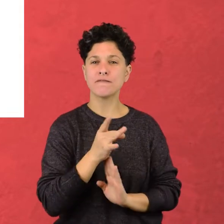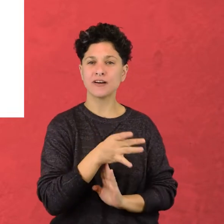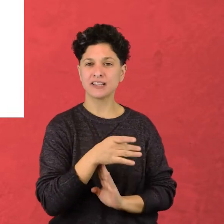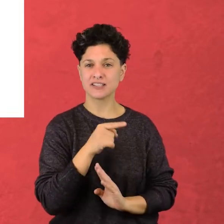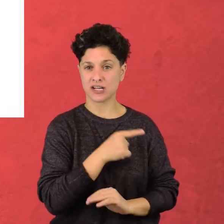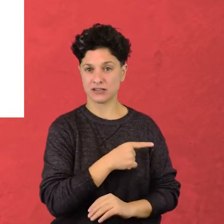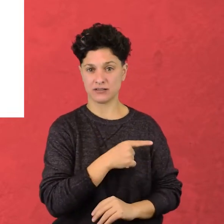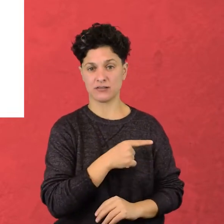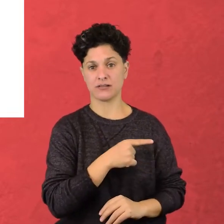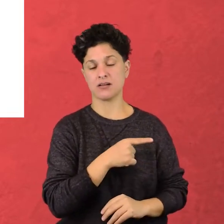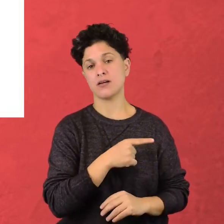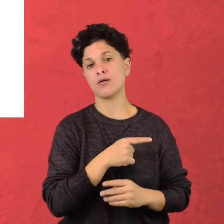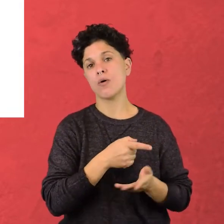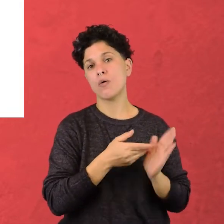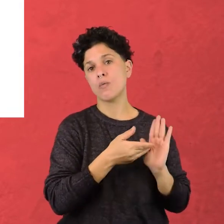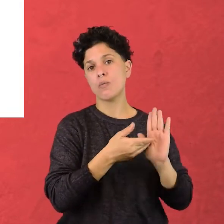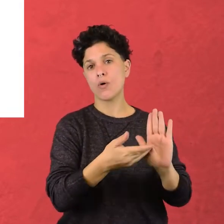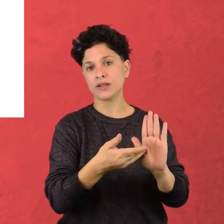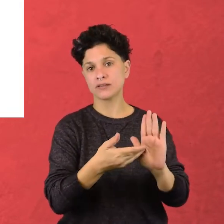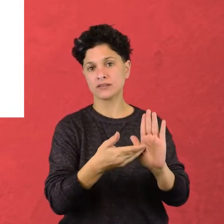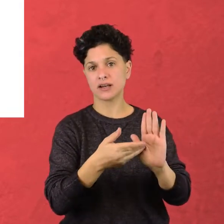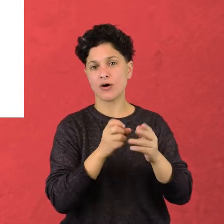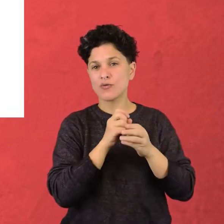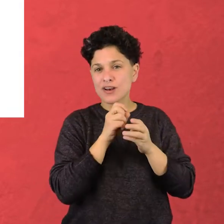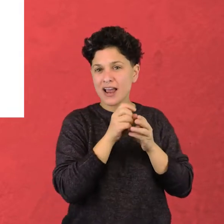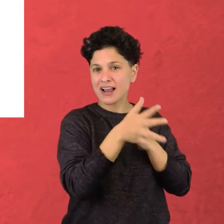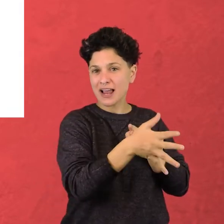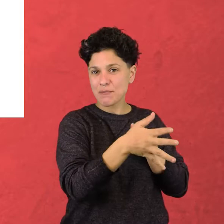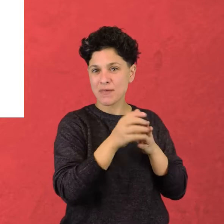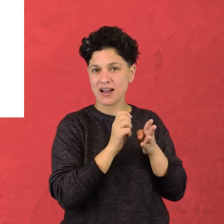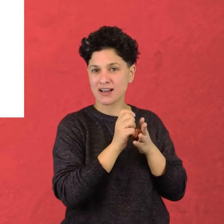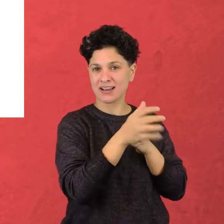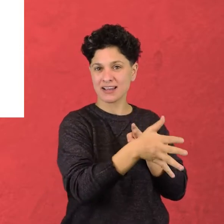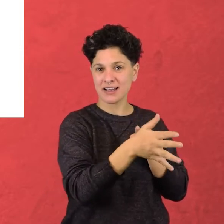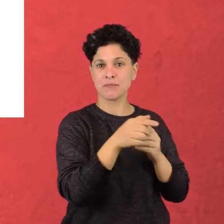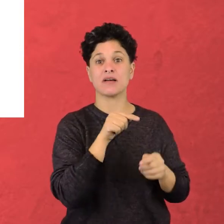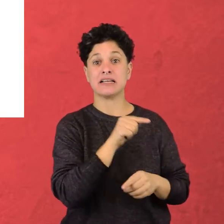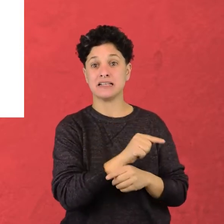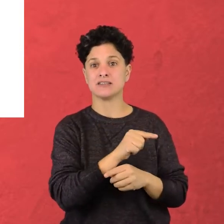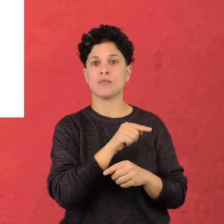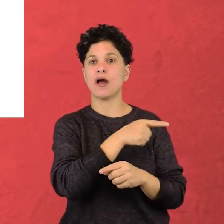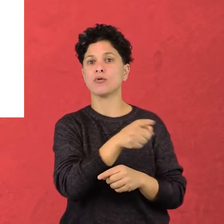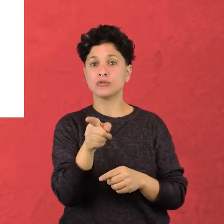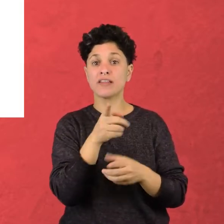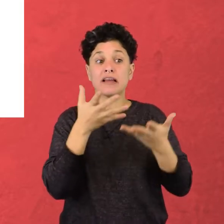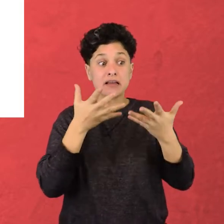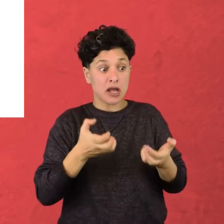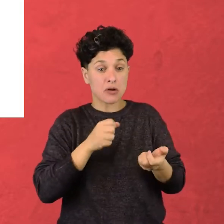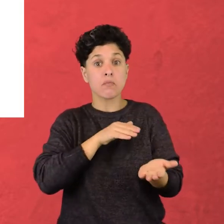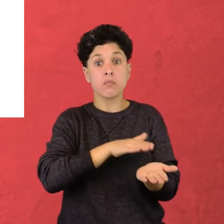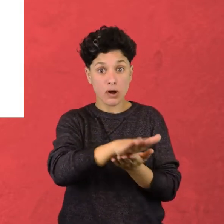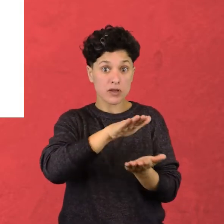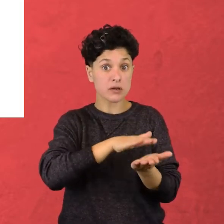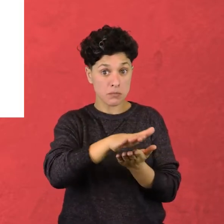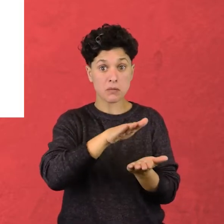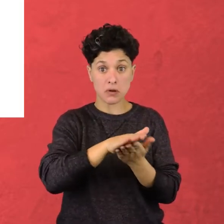individuo. Y voy a ir sacando una flecha de acá para ir armando un esquema, de manera de que